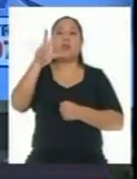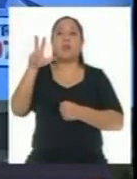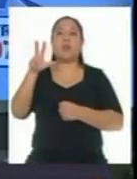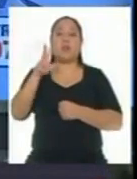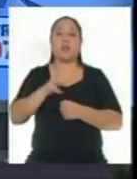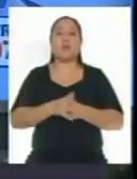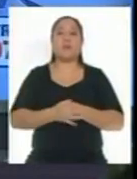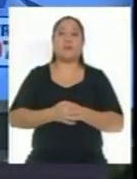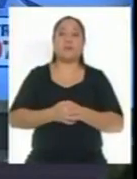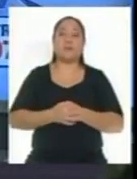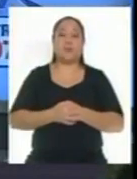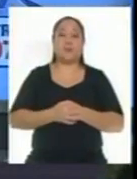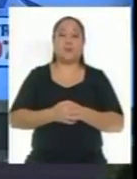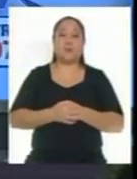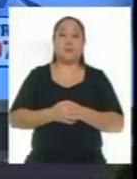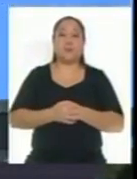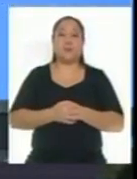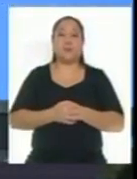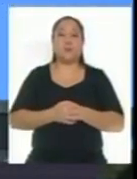997.033.